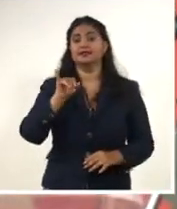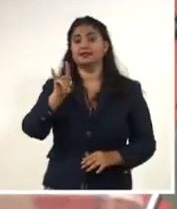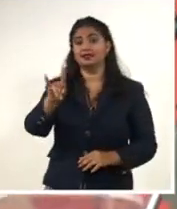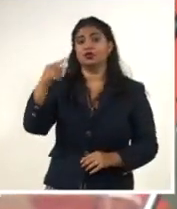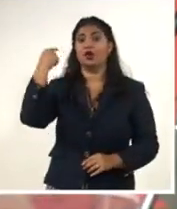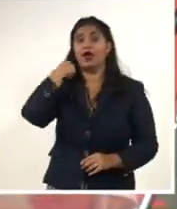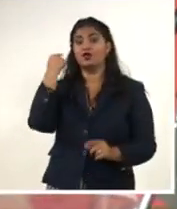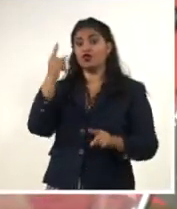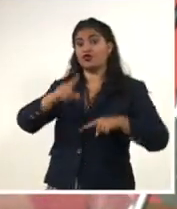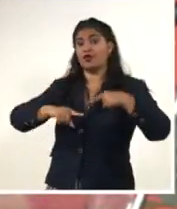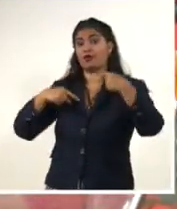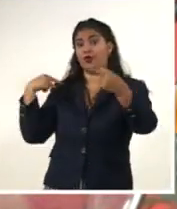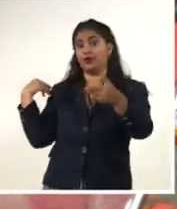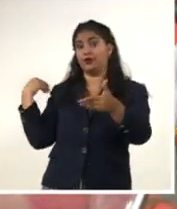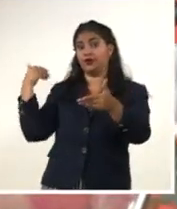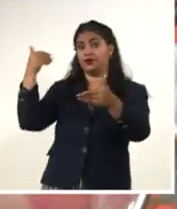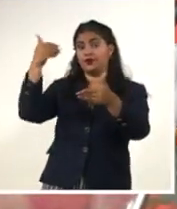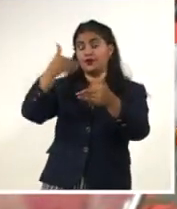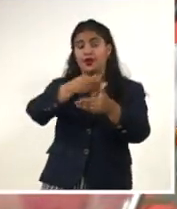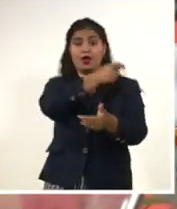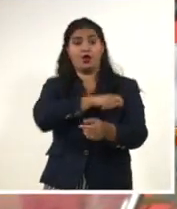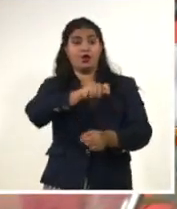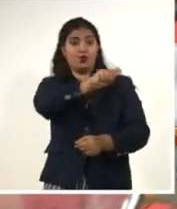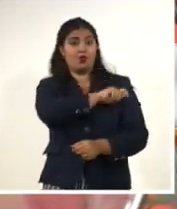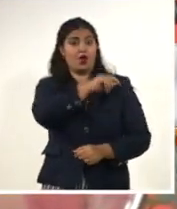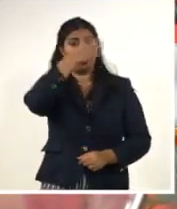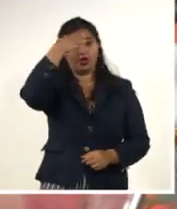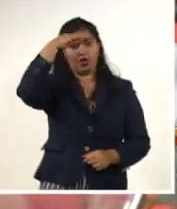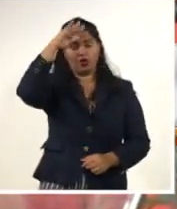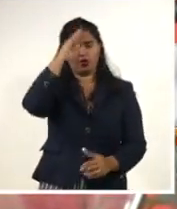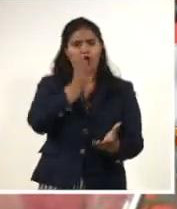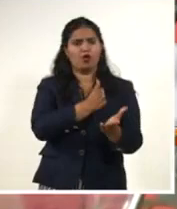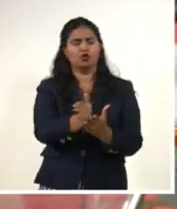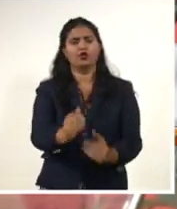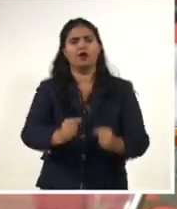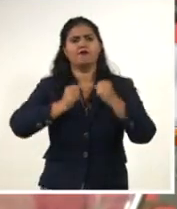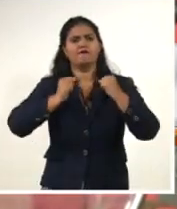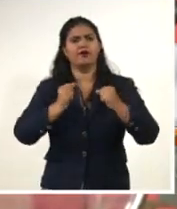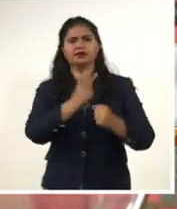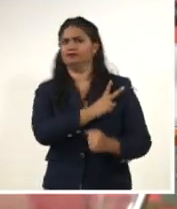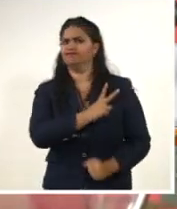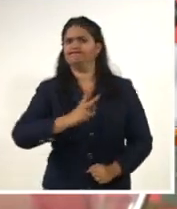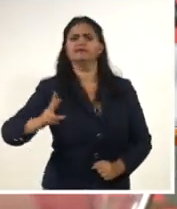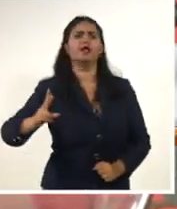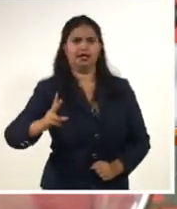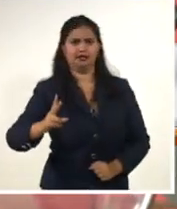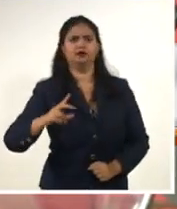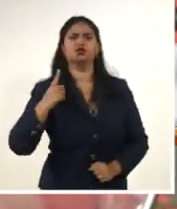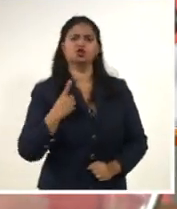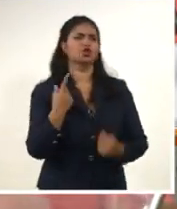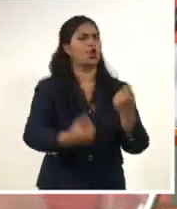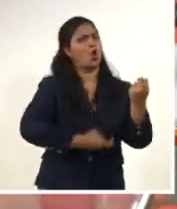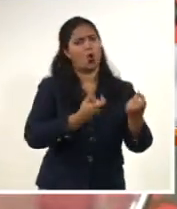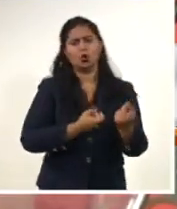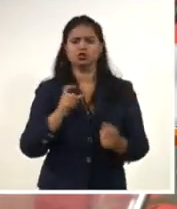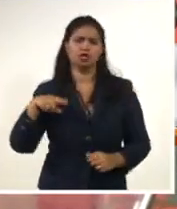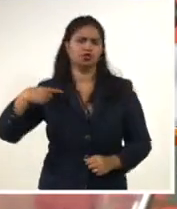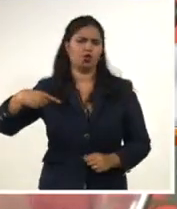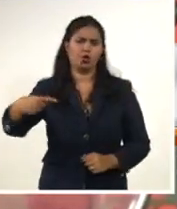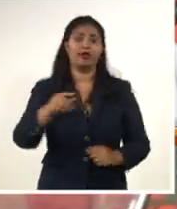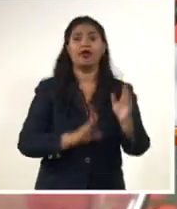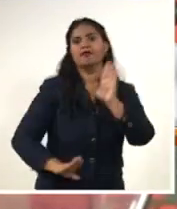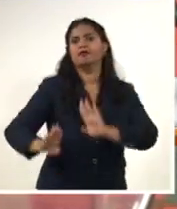el pueblo de Cuba sigue fiel a ese legado y continúa dispuesto a vencer o morir por